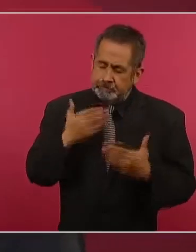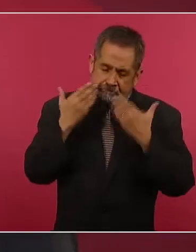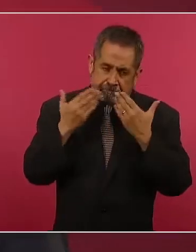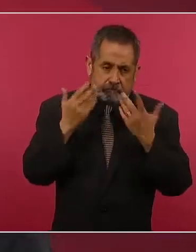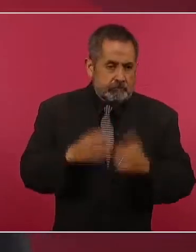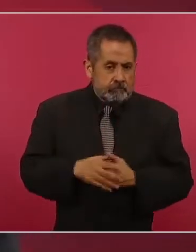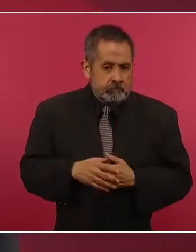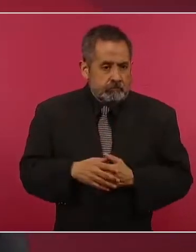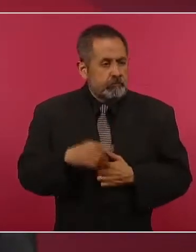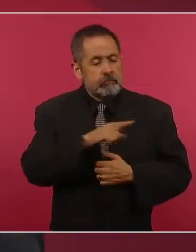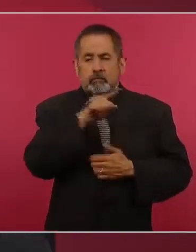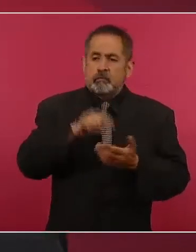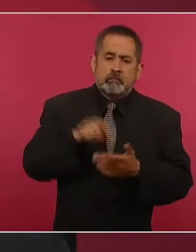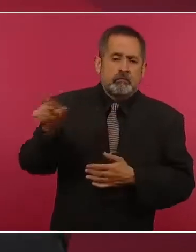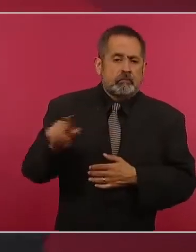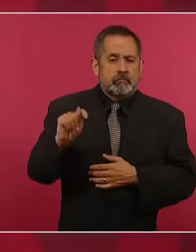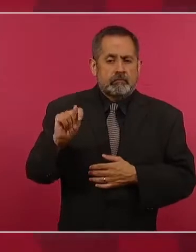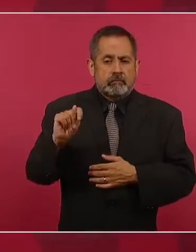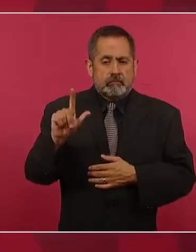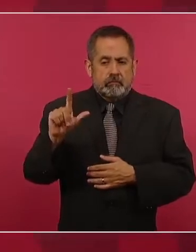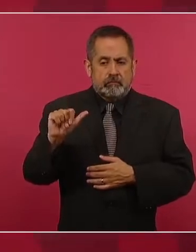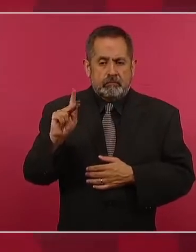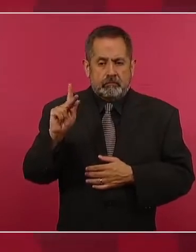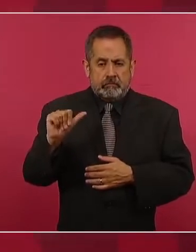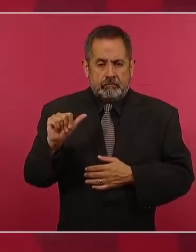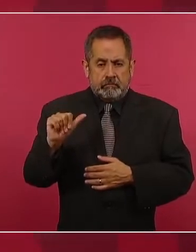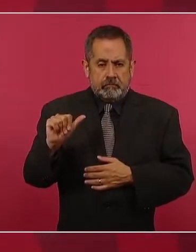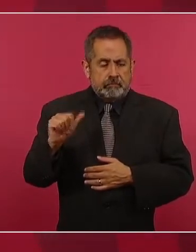Y le digo, en Tlapa, Guerrero, en